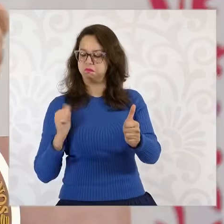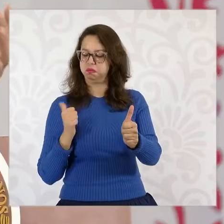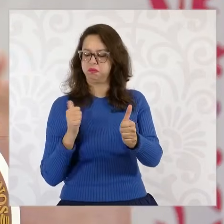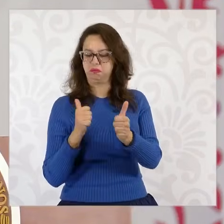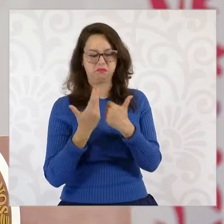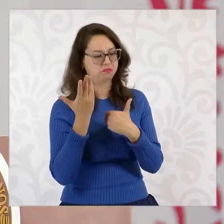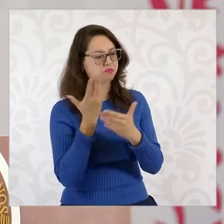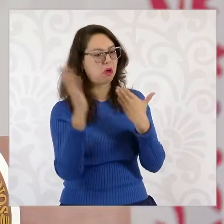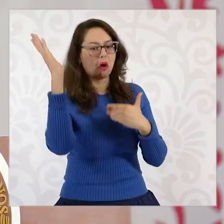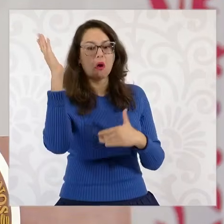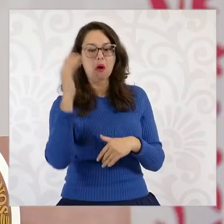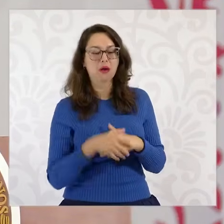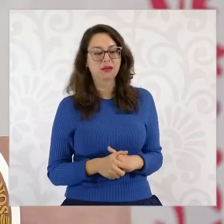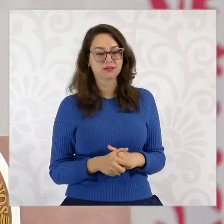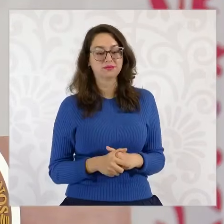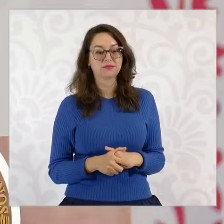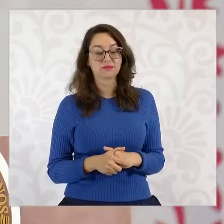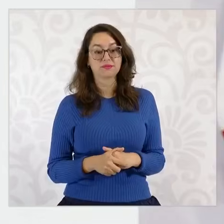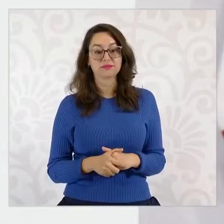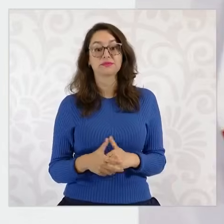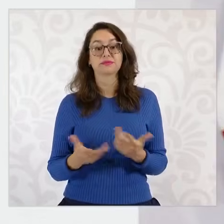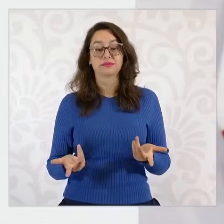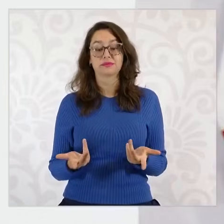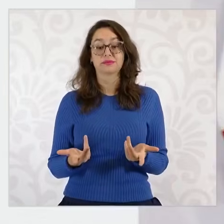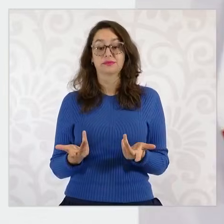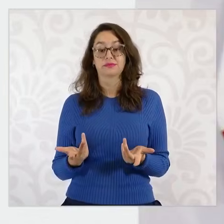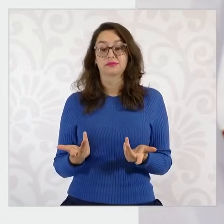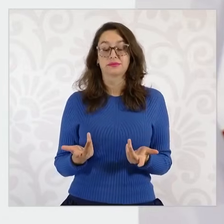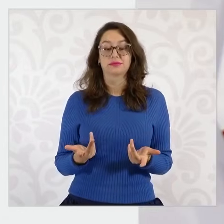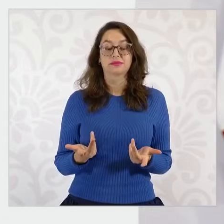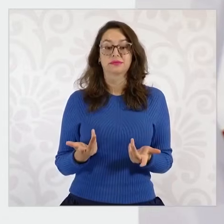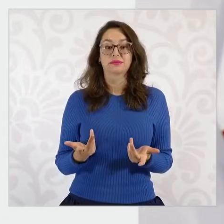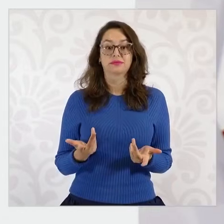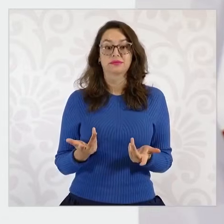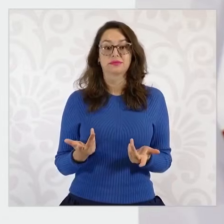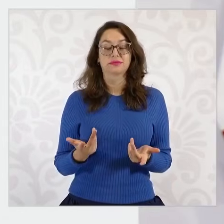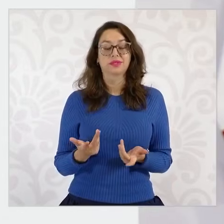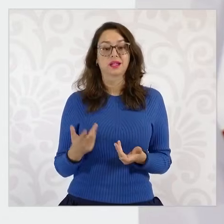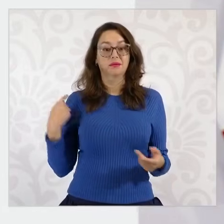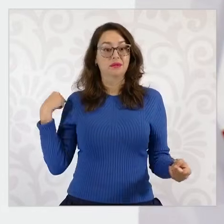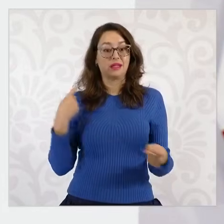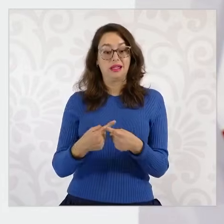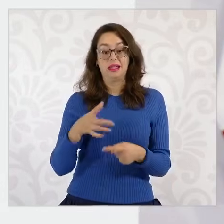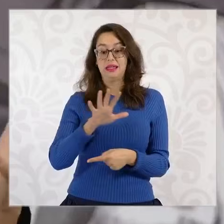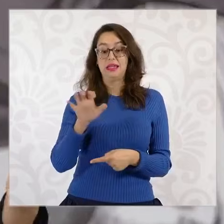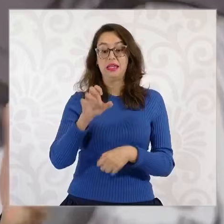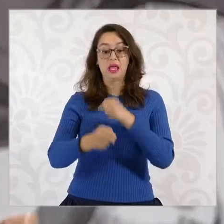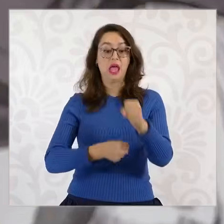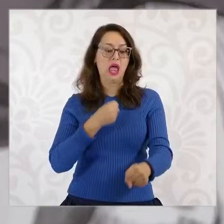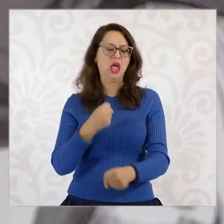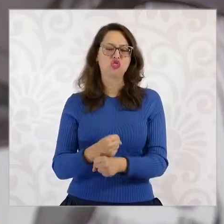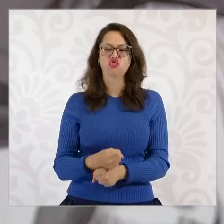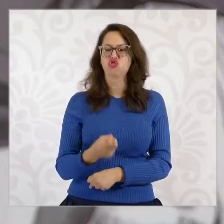Después incluso en los 500 años así se trató de generar el encuentro de